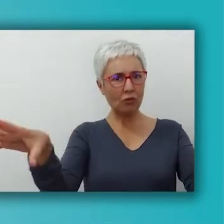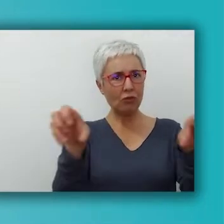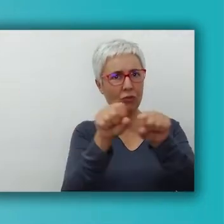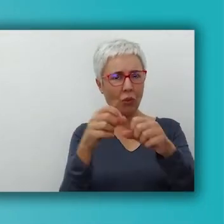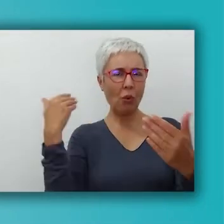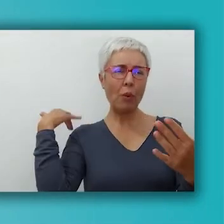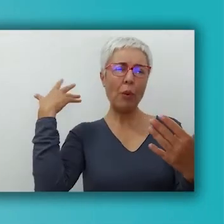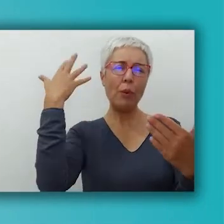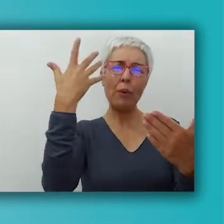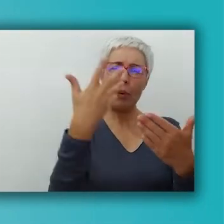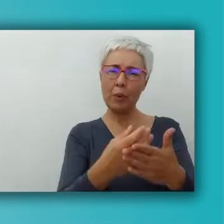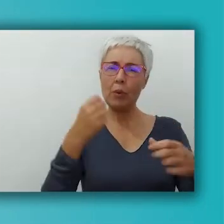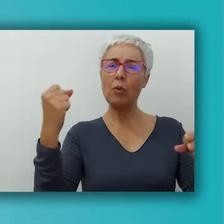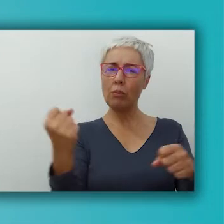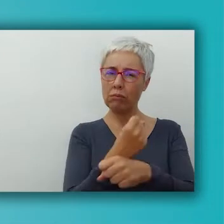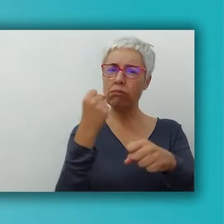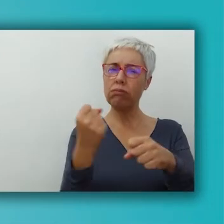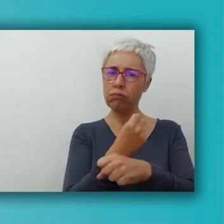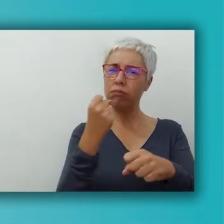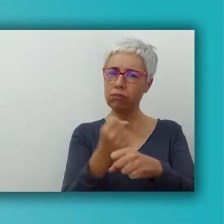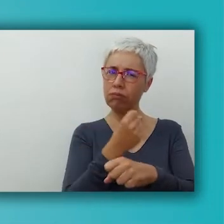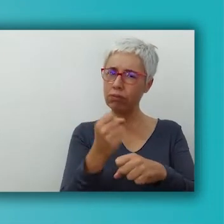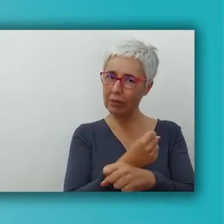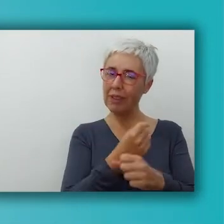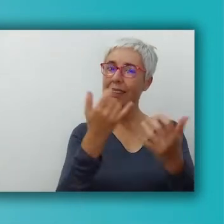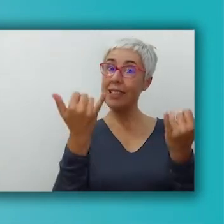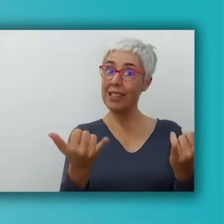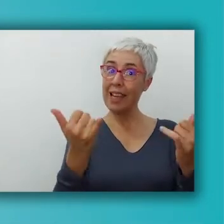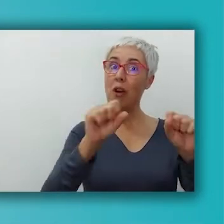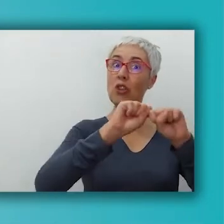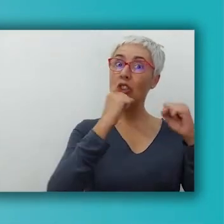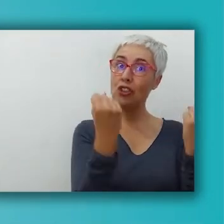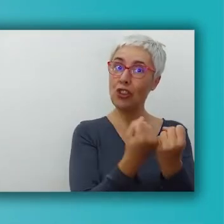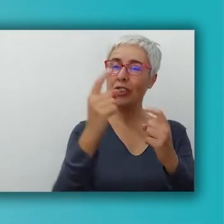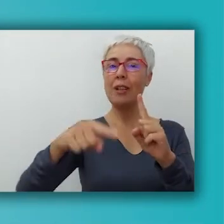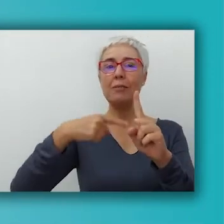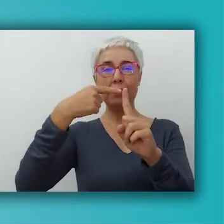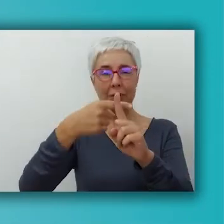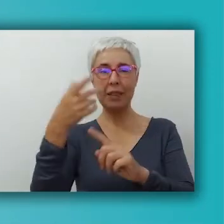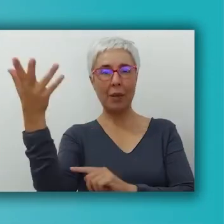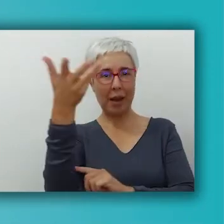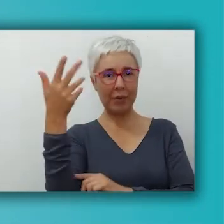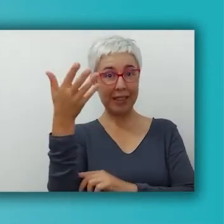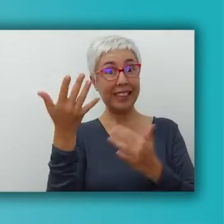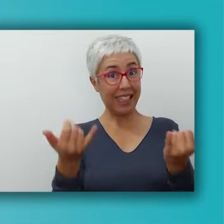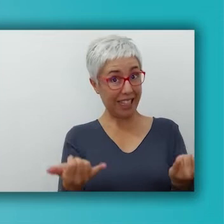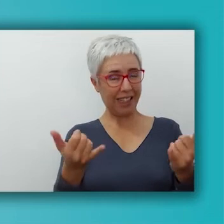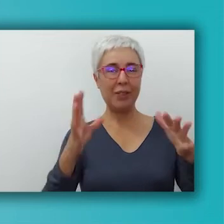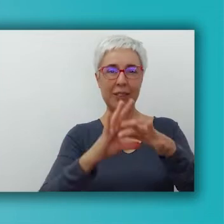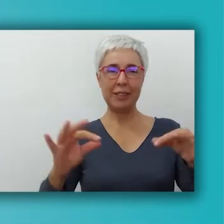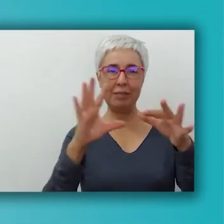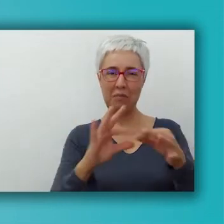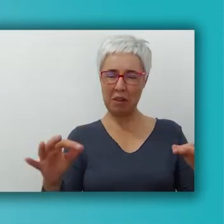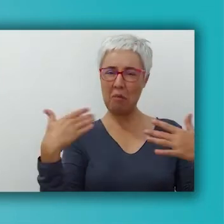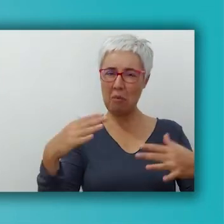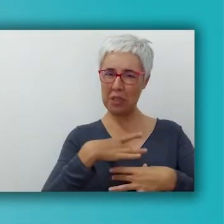lleva muchos años trabajando con personas con discapacidad, pero empezó este proyecto en el que os lo cuenta Rodrigo